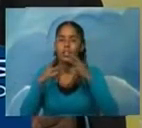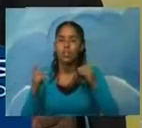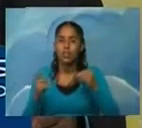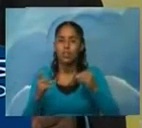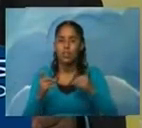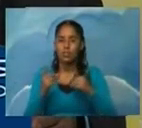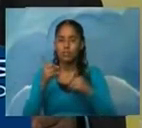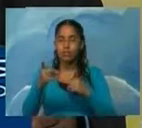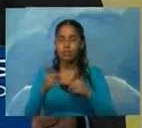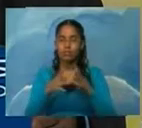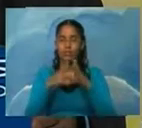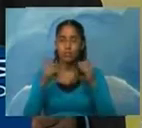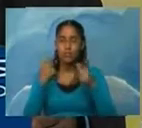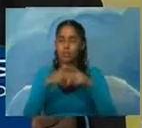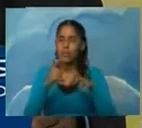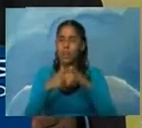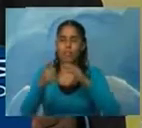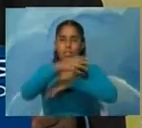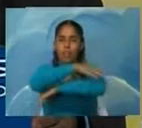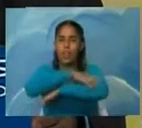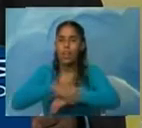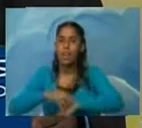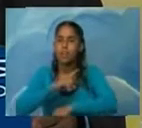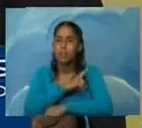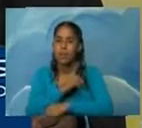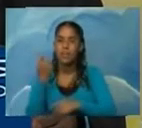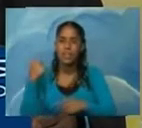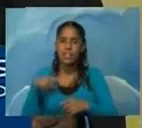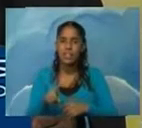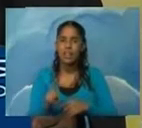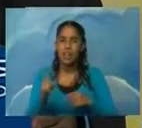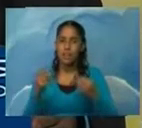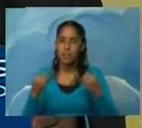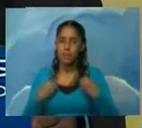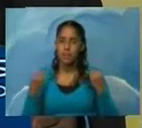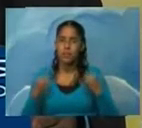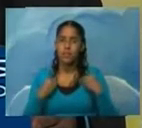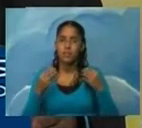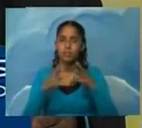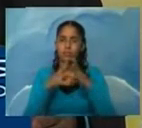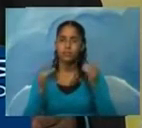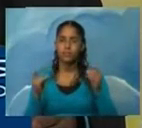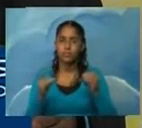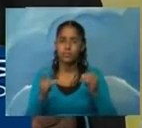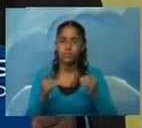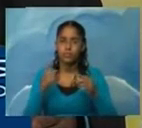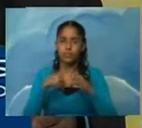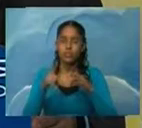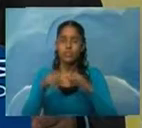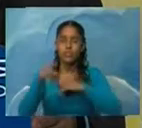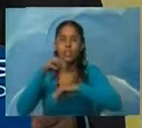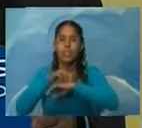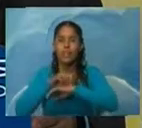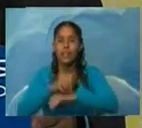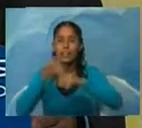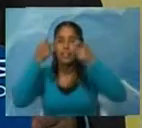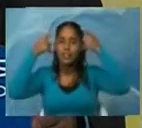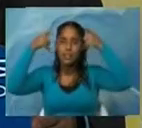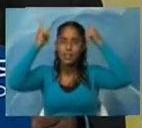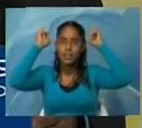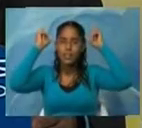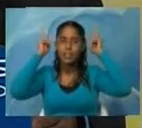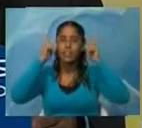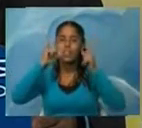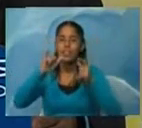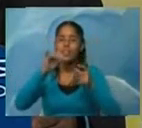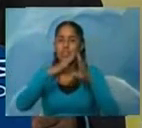corzo, la cabra montés, el íbice, el antílope y el carnero montés.